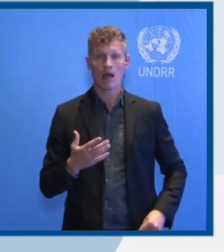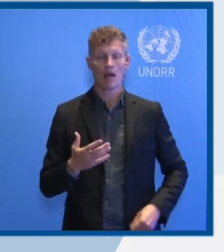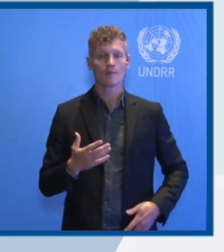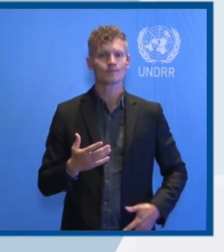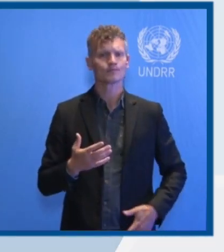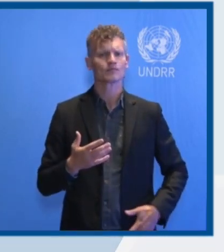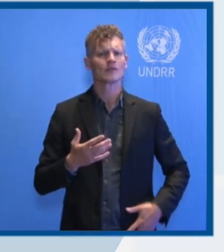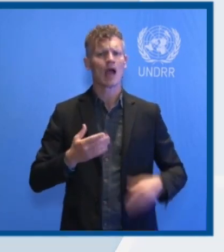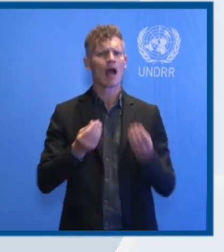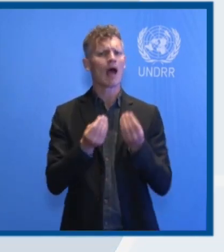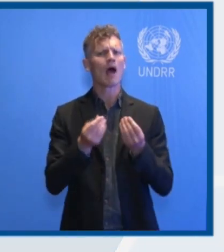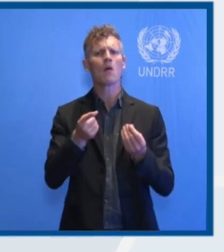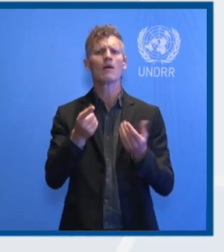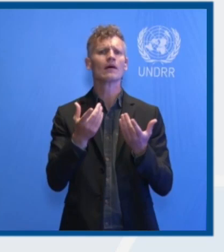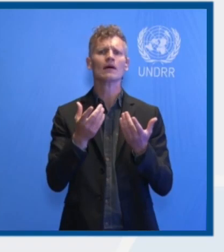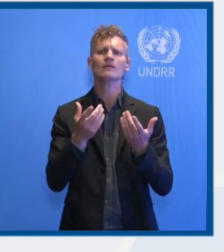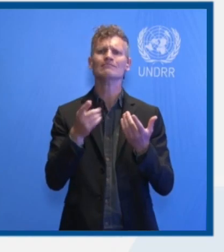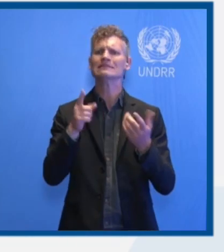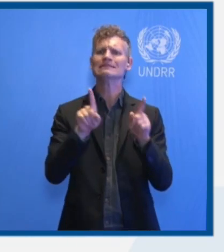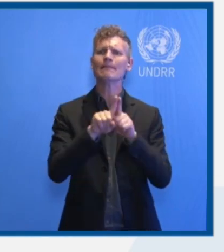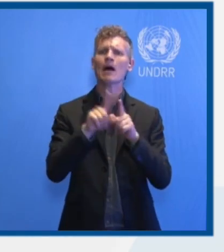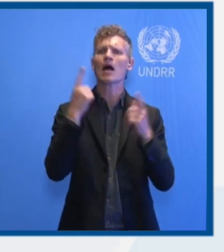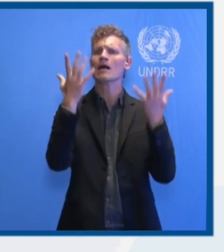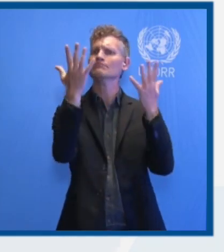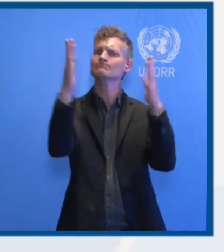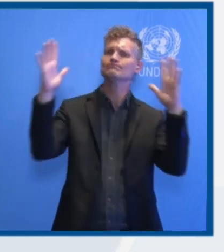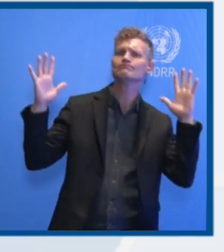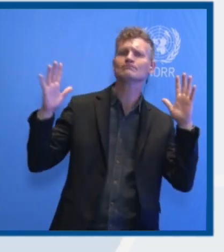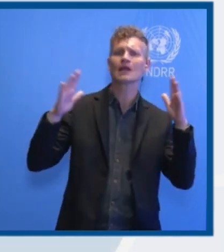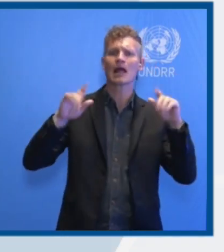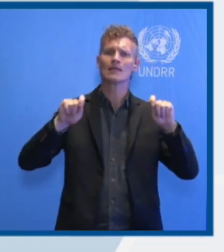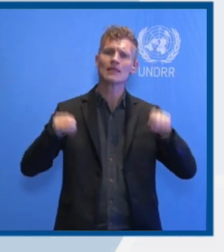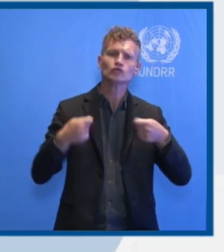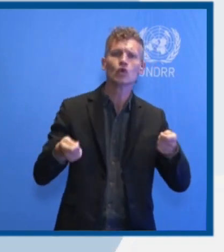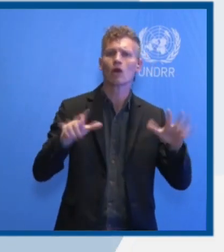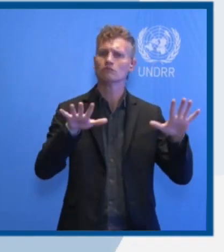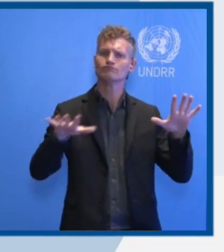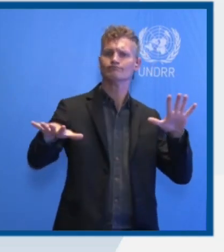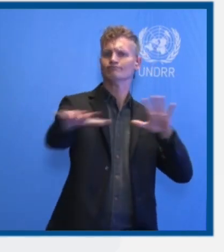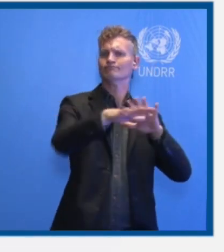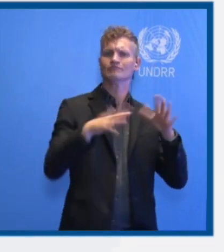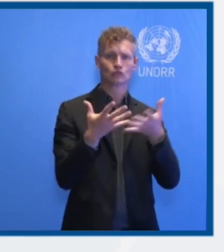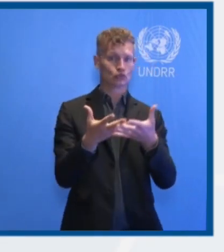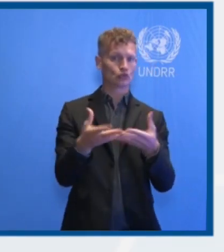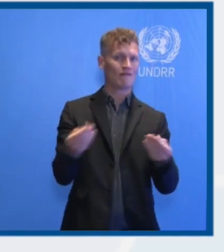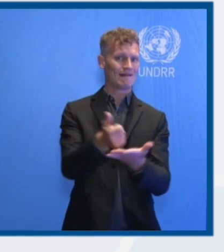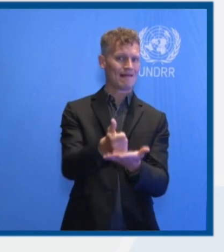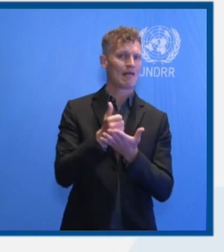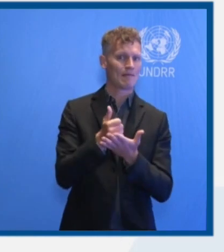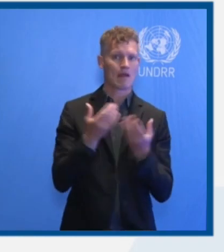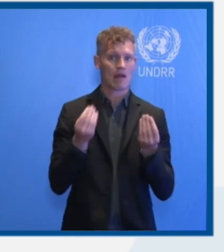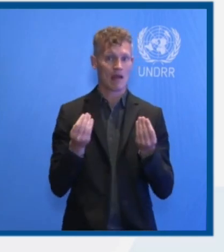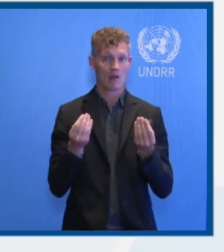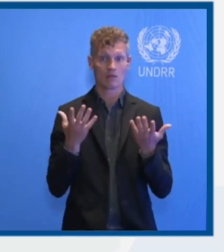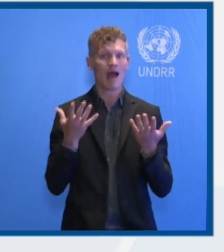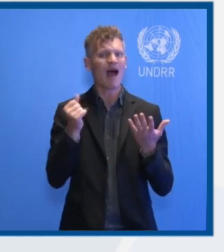los países están trabajando por la reactivación económica y tenemos una oportunidad de integrar las agendas de reactivación en esos temas de gestión